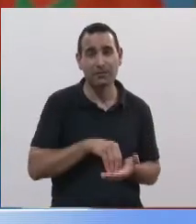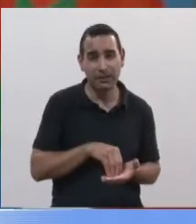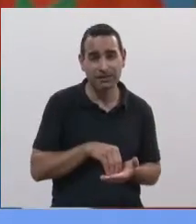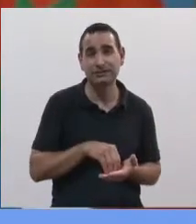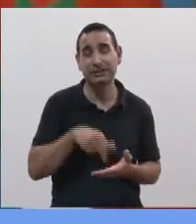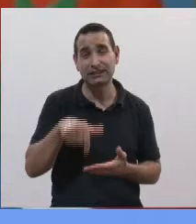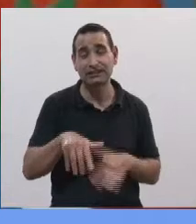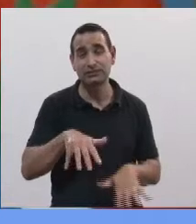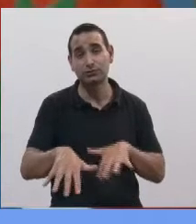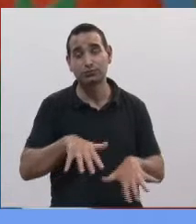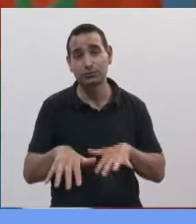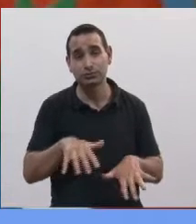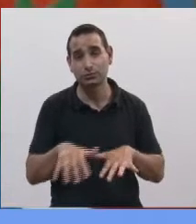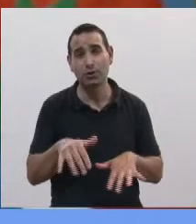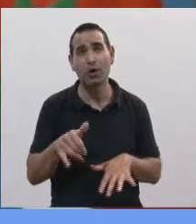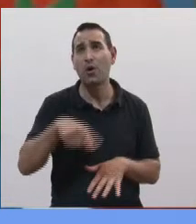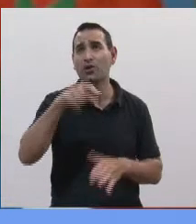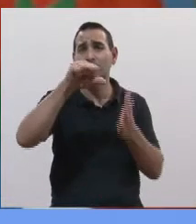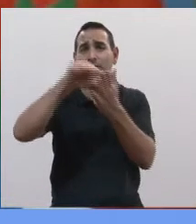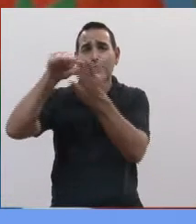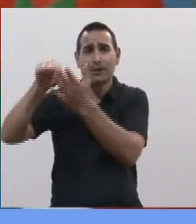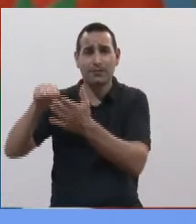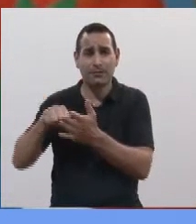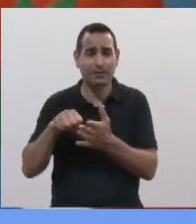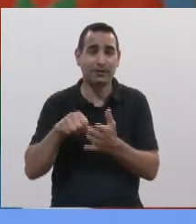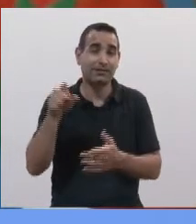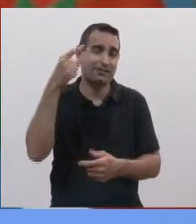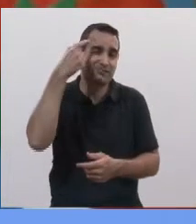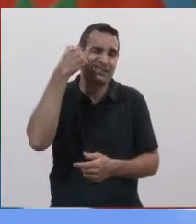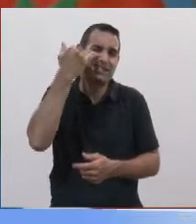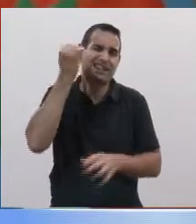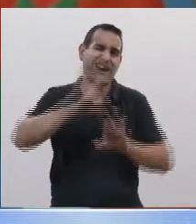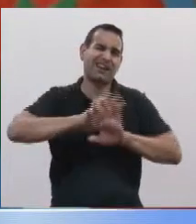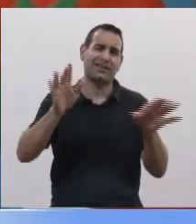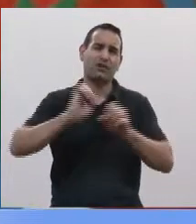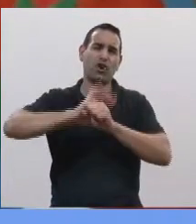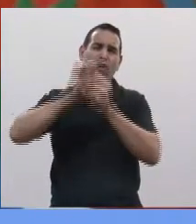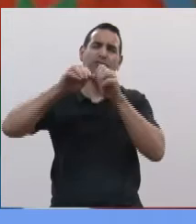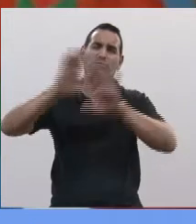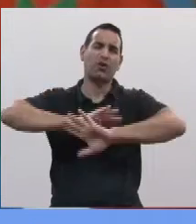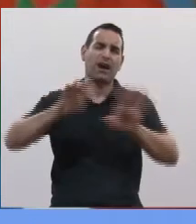las que se encuentran otros países que ya creían superada